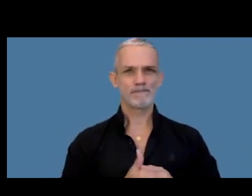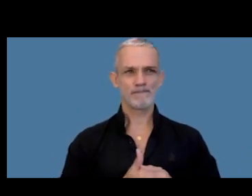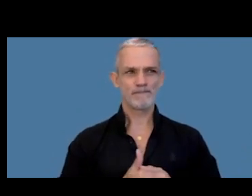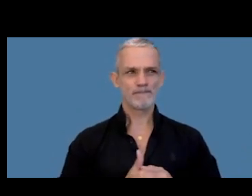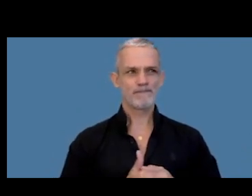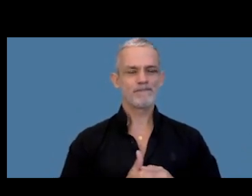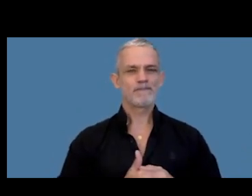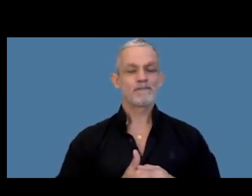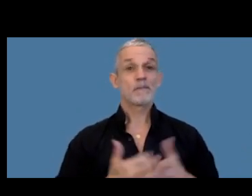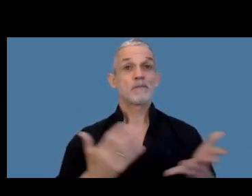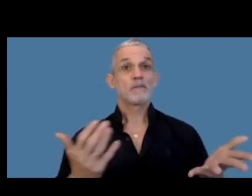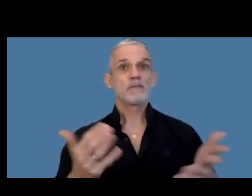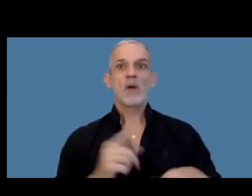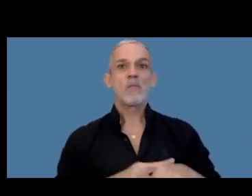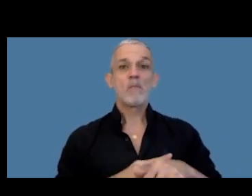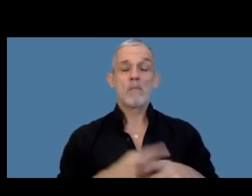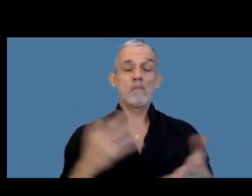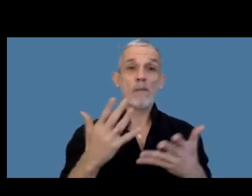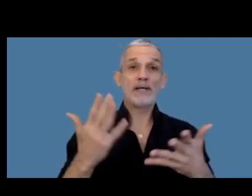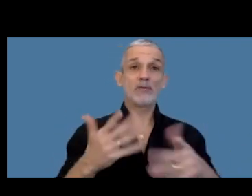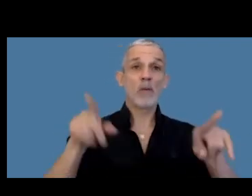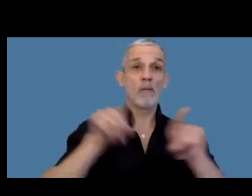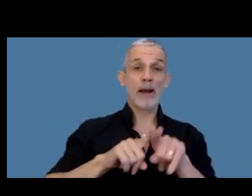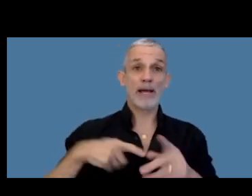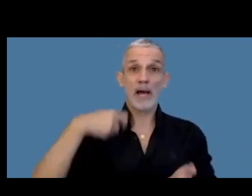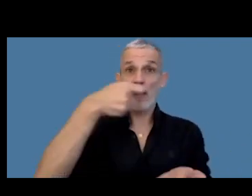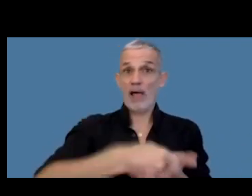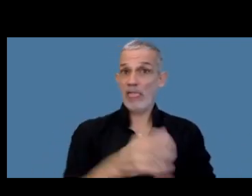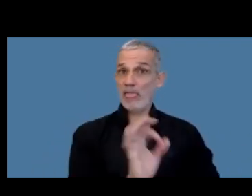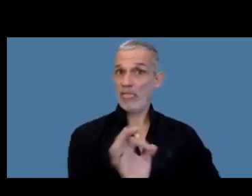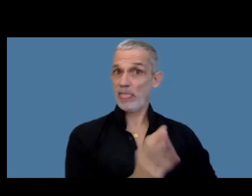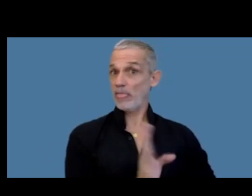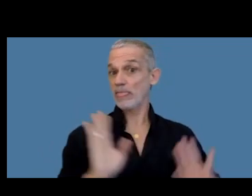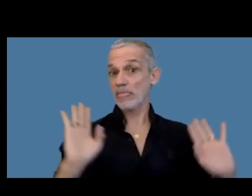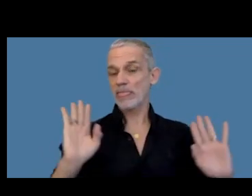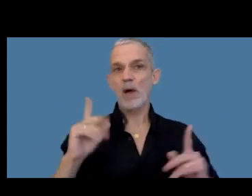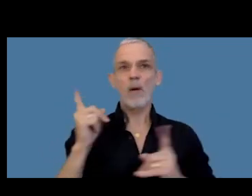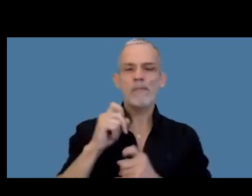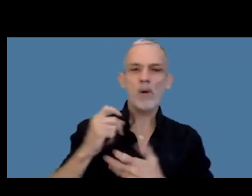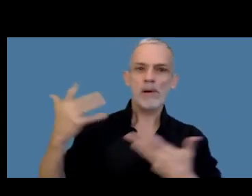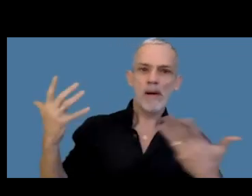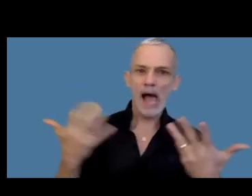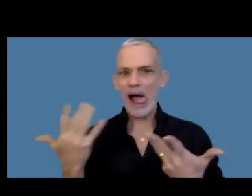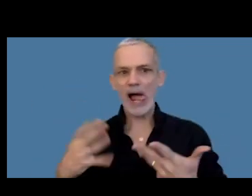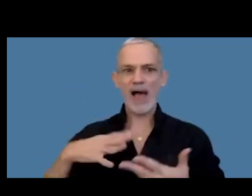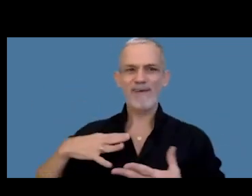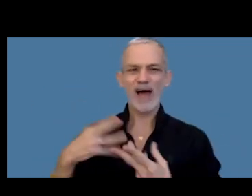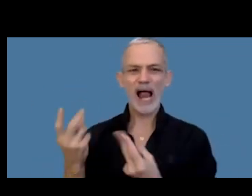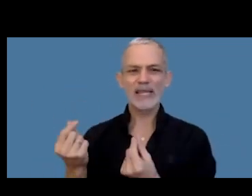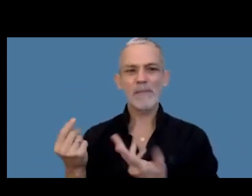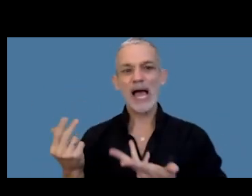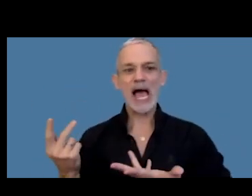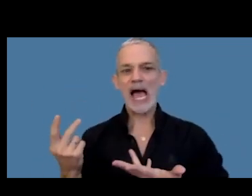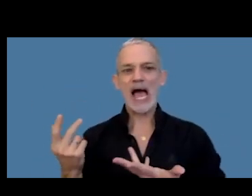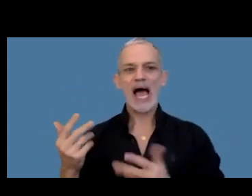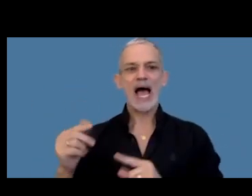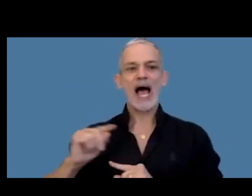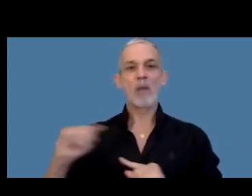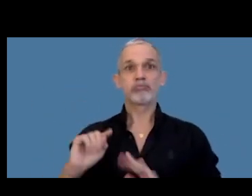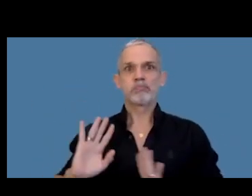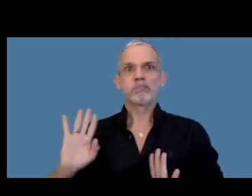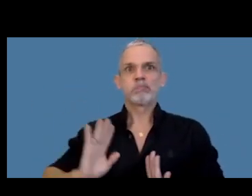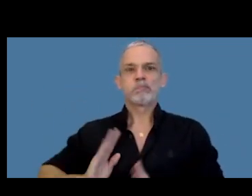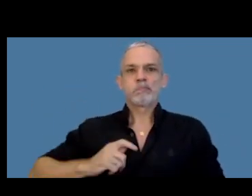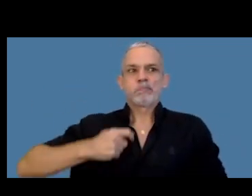En determinado momento la pareja no pagó, tuvo problemas económicos y no pudo cumplir con